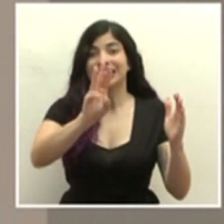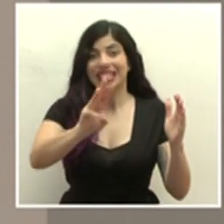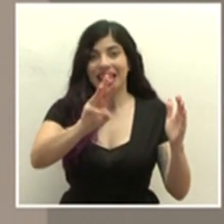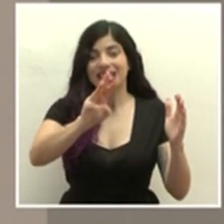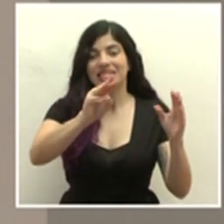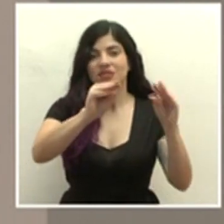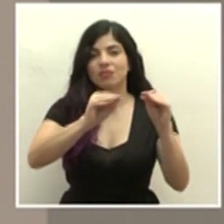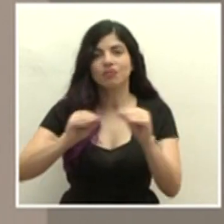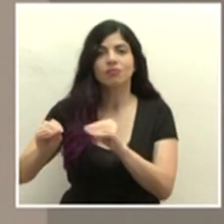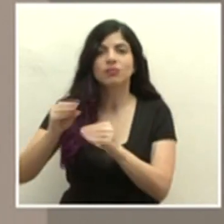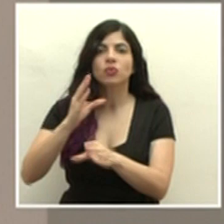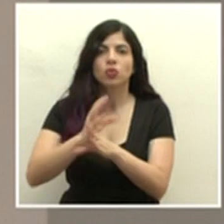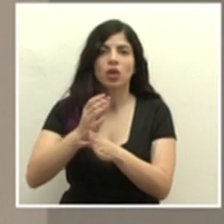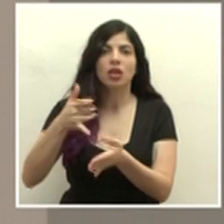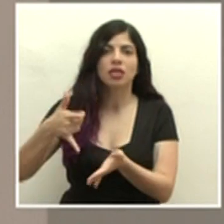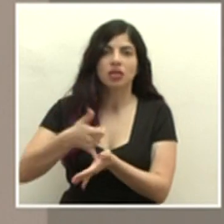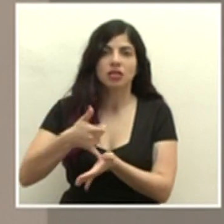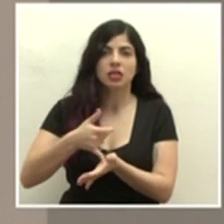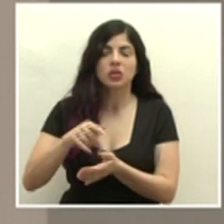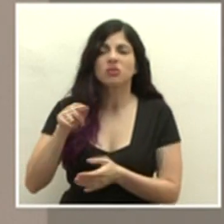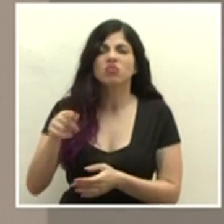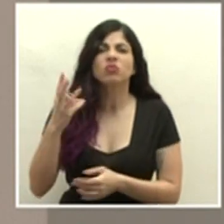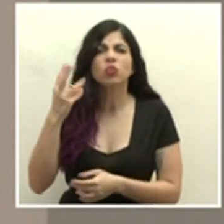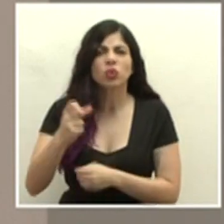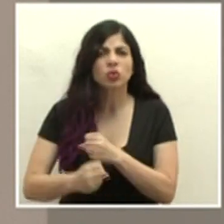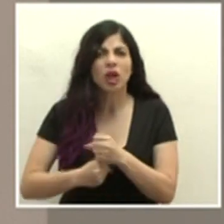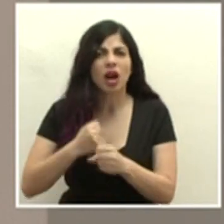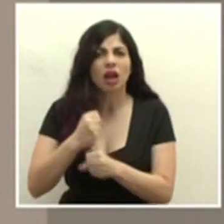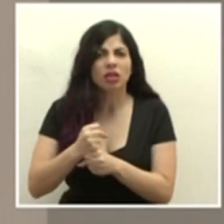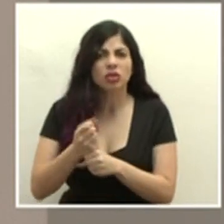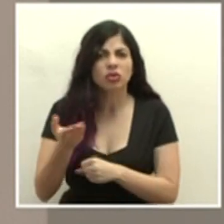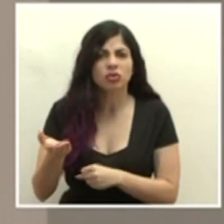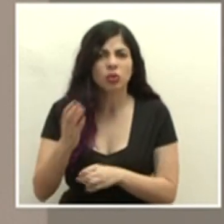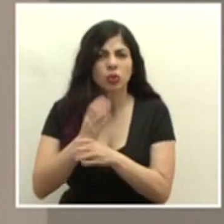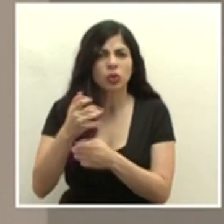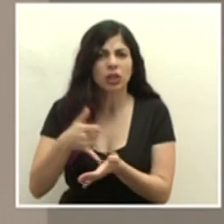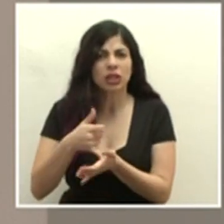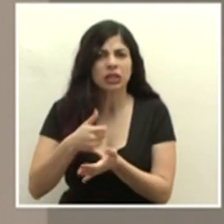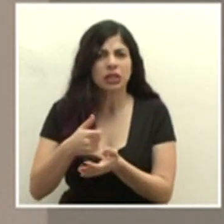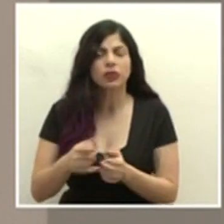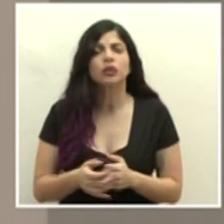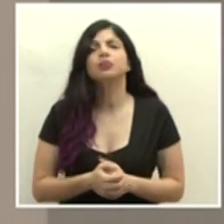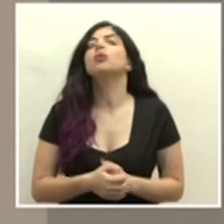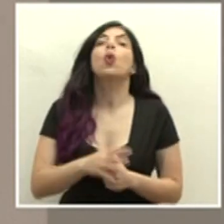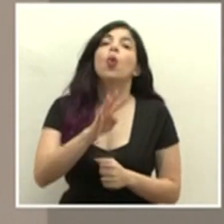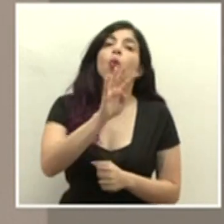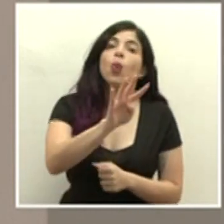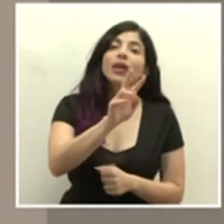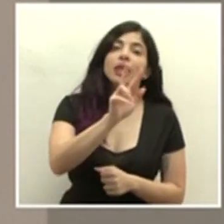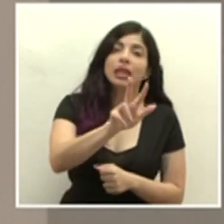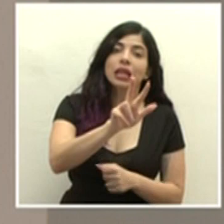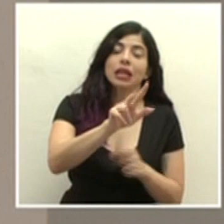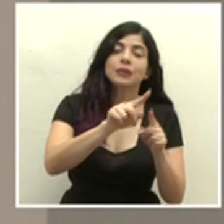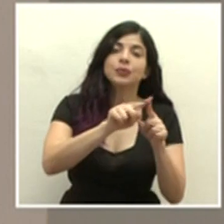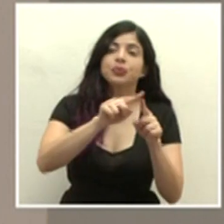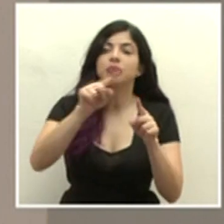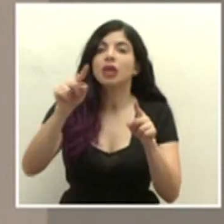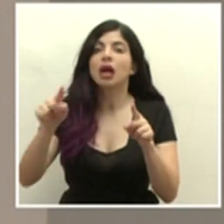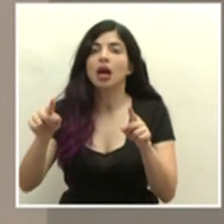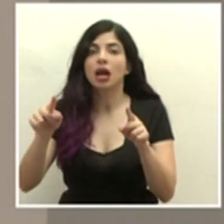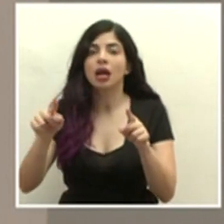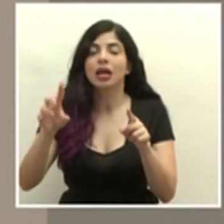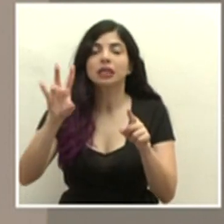en cuidados intensivos y el rango de edad de estas personas va desde los 43 hasta